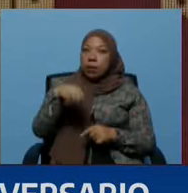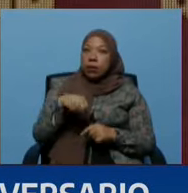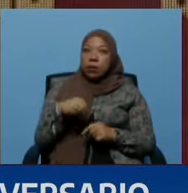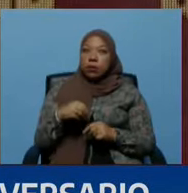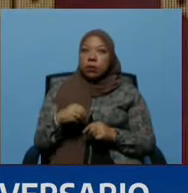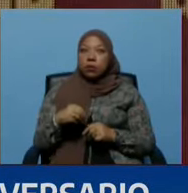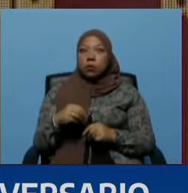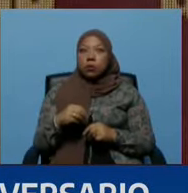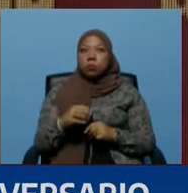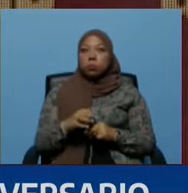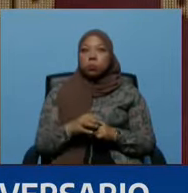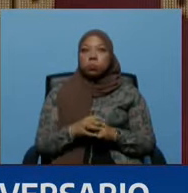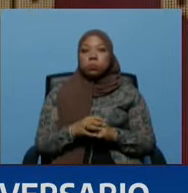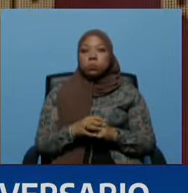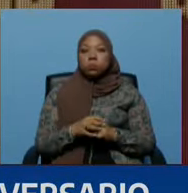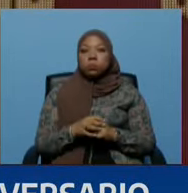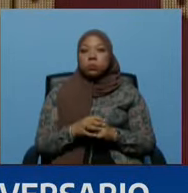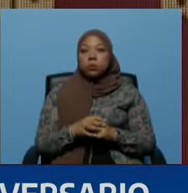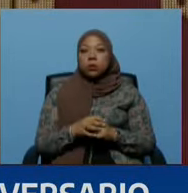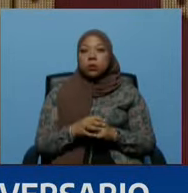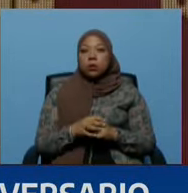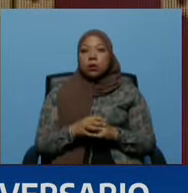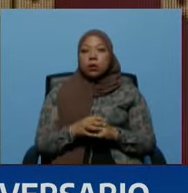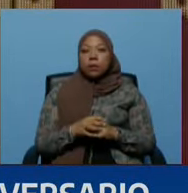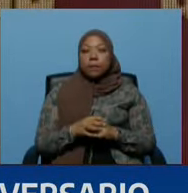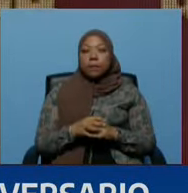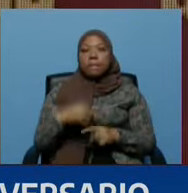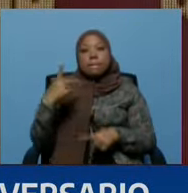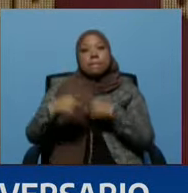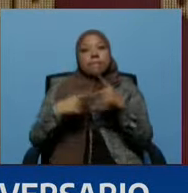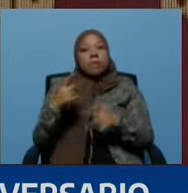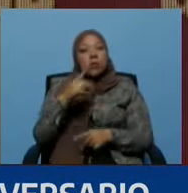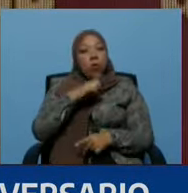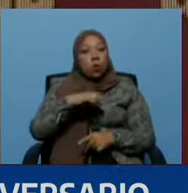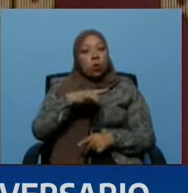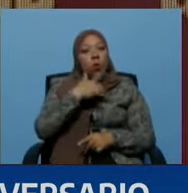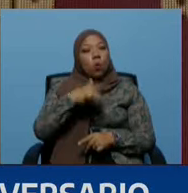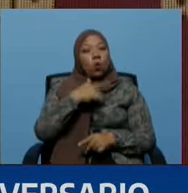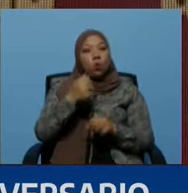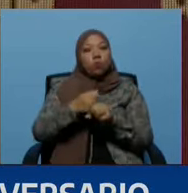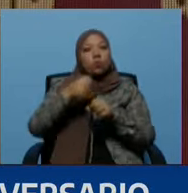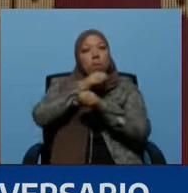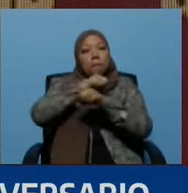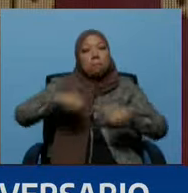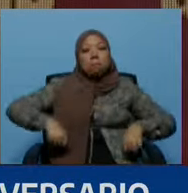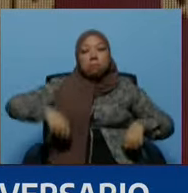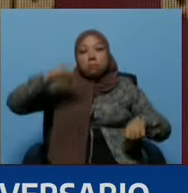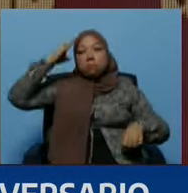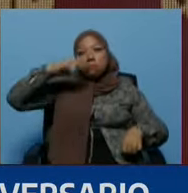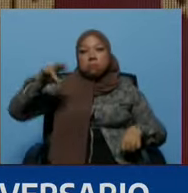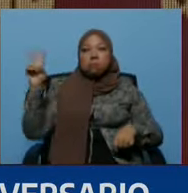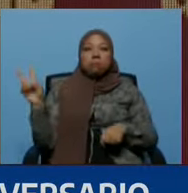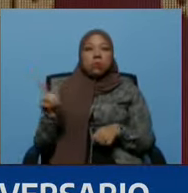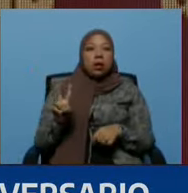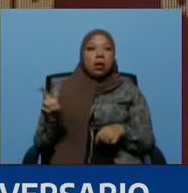Yo leo ese amor que tiene y esa pasión que tienen los soldados de Venezuela.